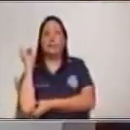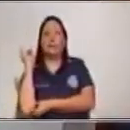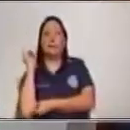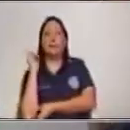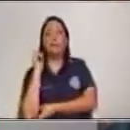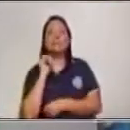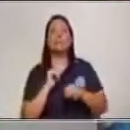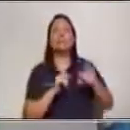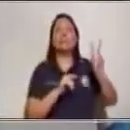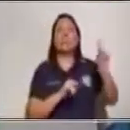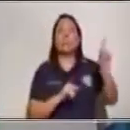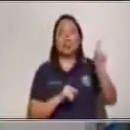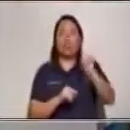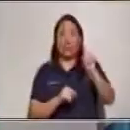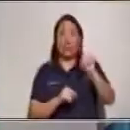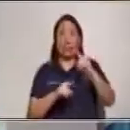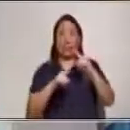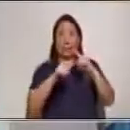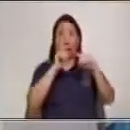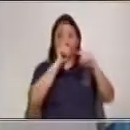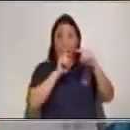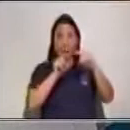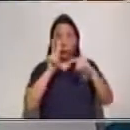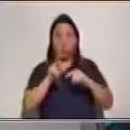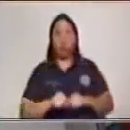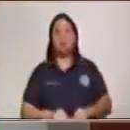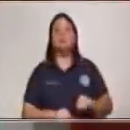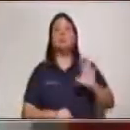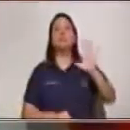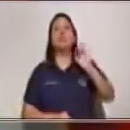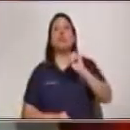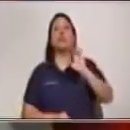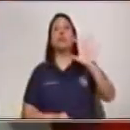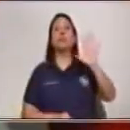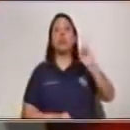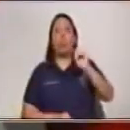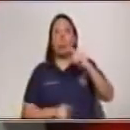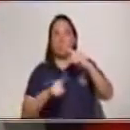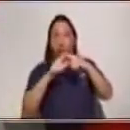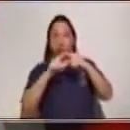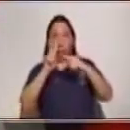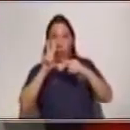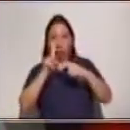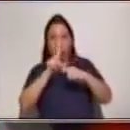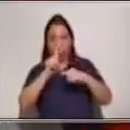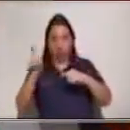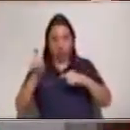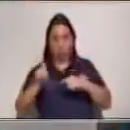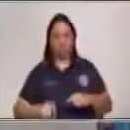Y 100 entre 2 es 50.